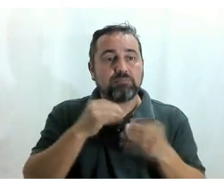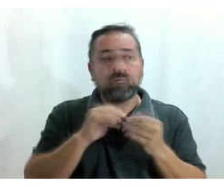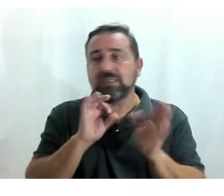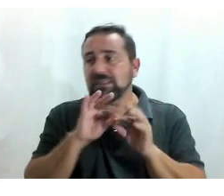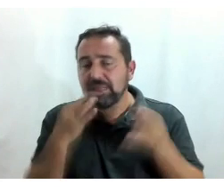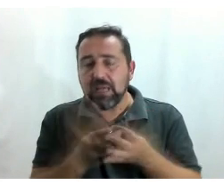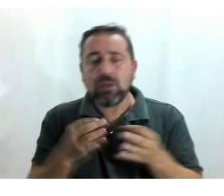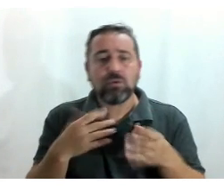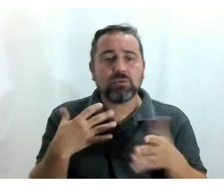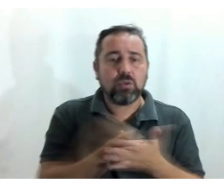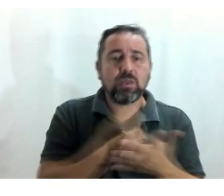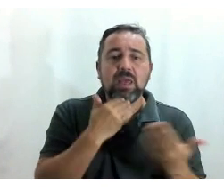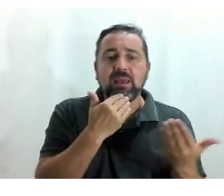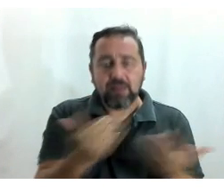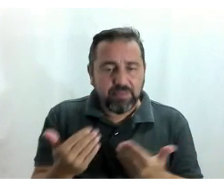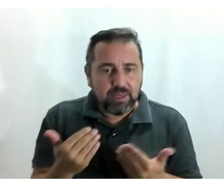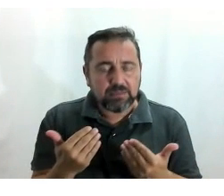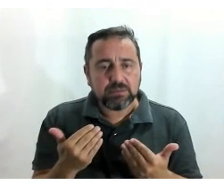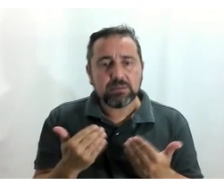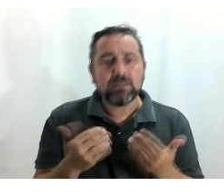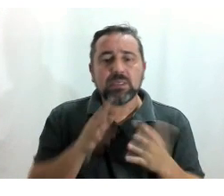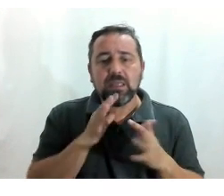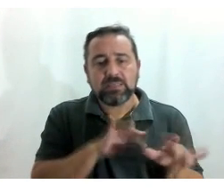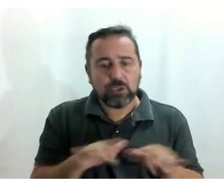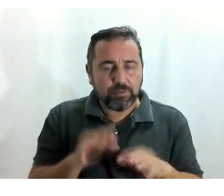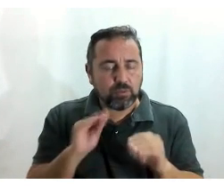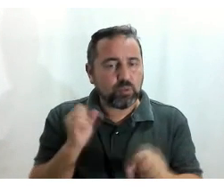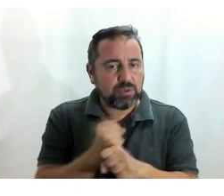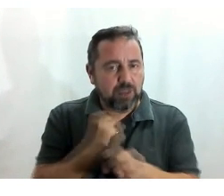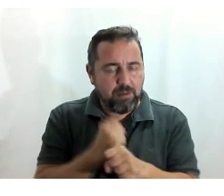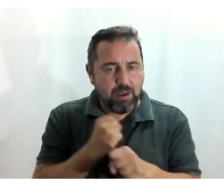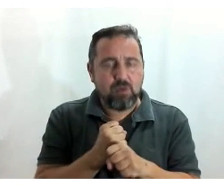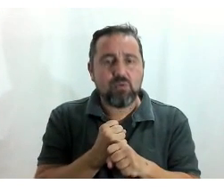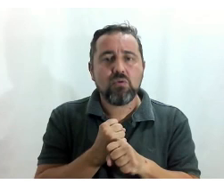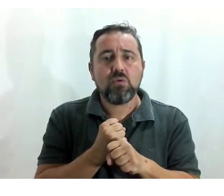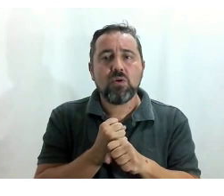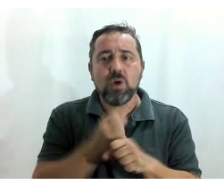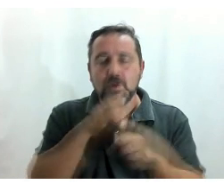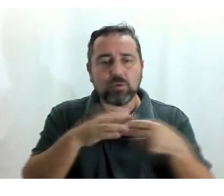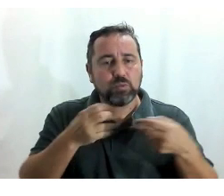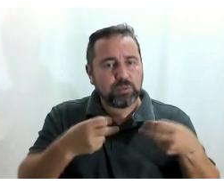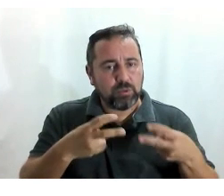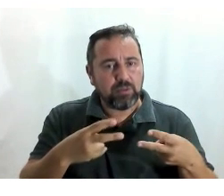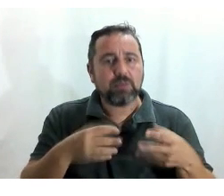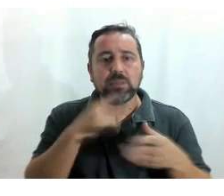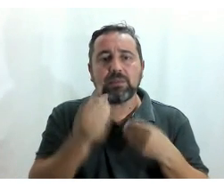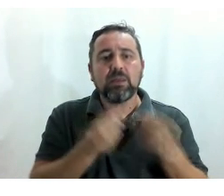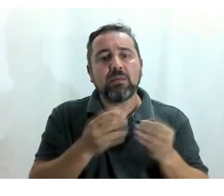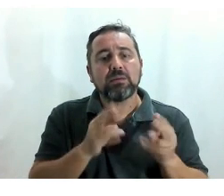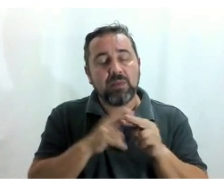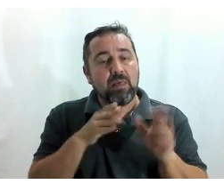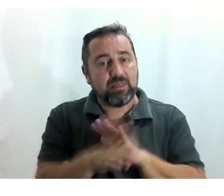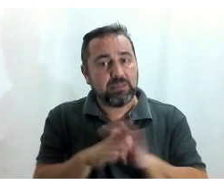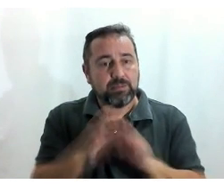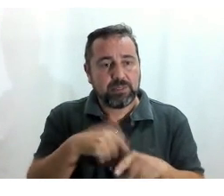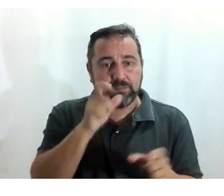seminarios, pues nuevamente agradecer a las estenotipistas su trabajo como subtituladoras, haciendo accesible el acto para